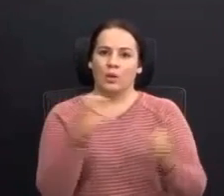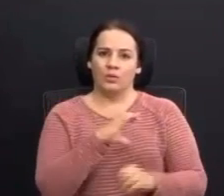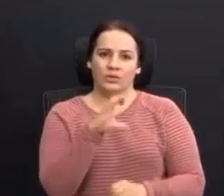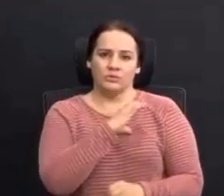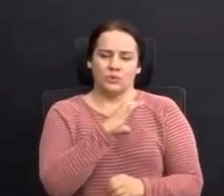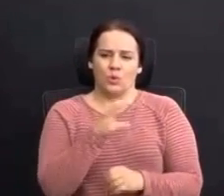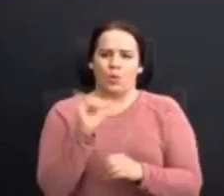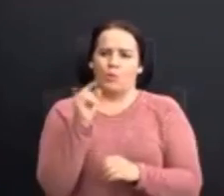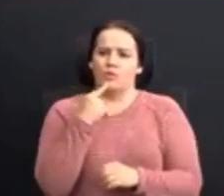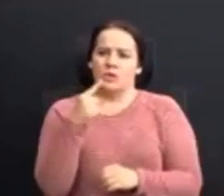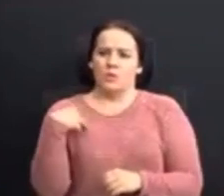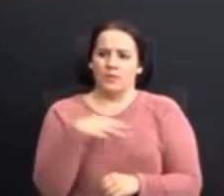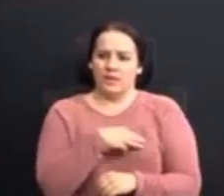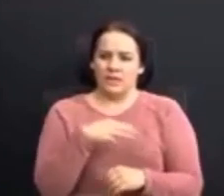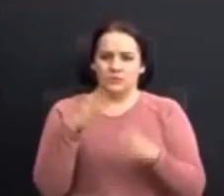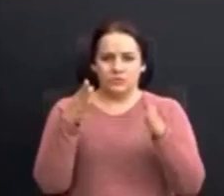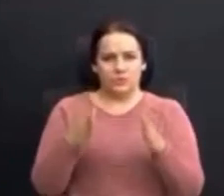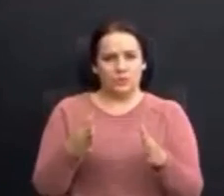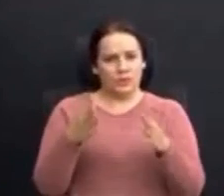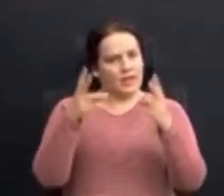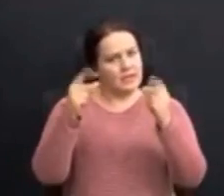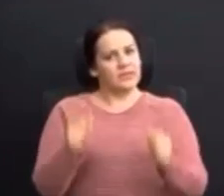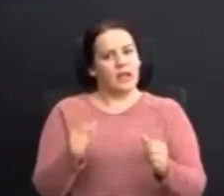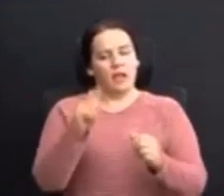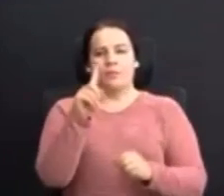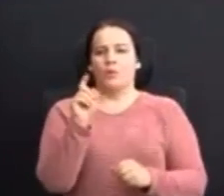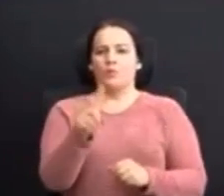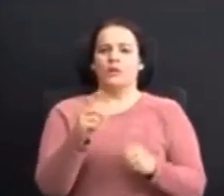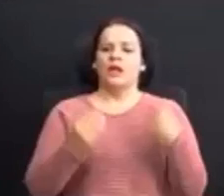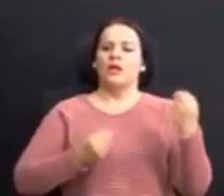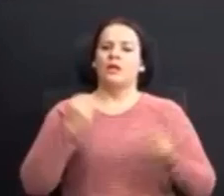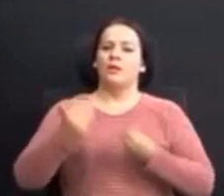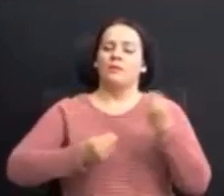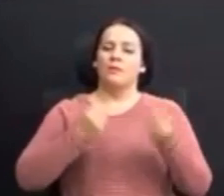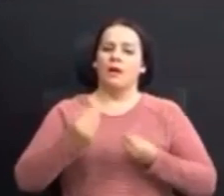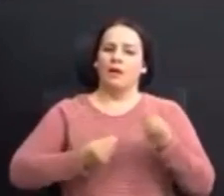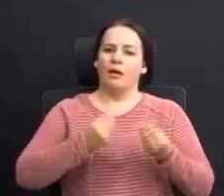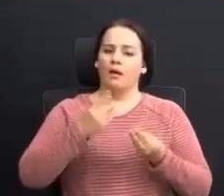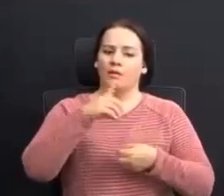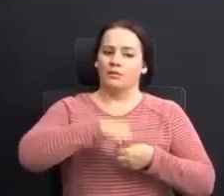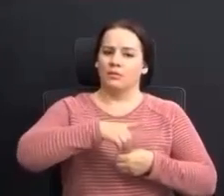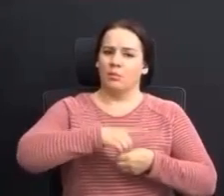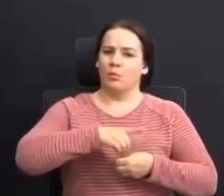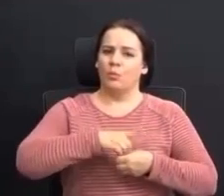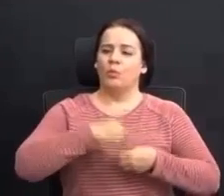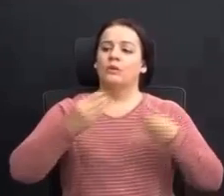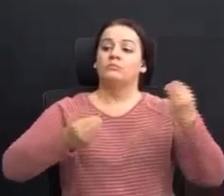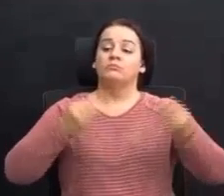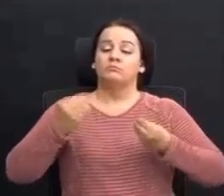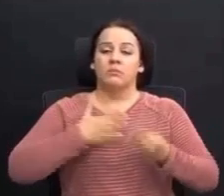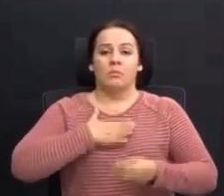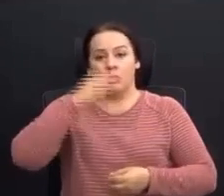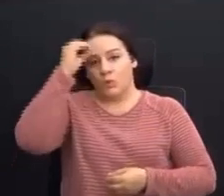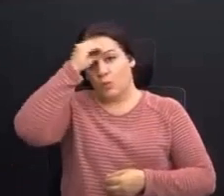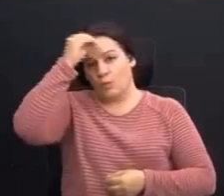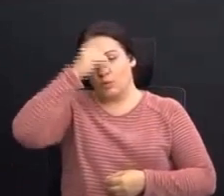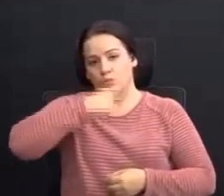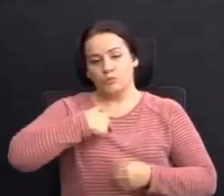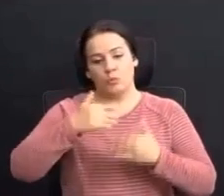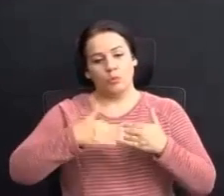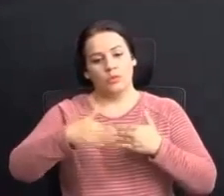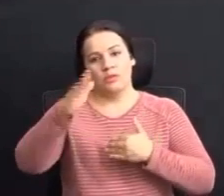gran pregunta es, ¿qué vamos a hacer los diputados? Es mi posición, yo se la adelanto,